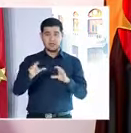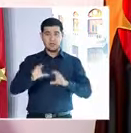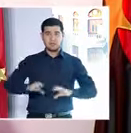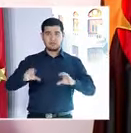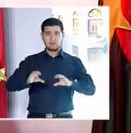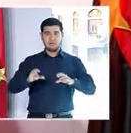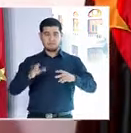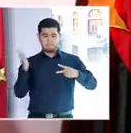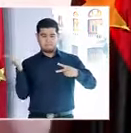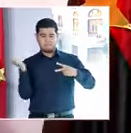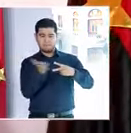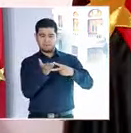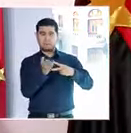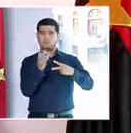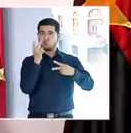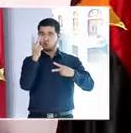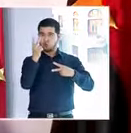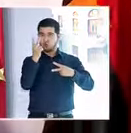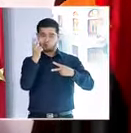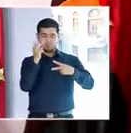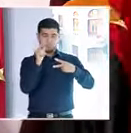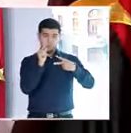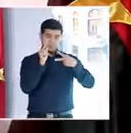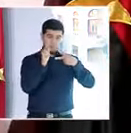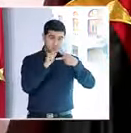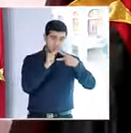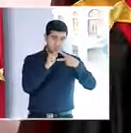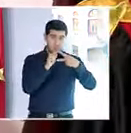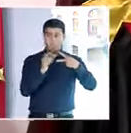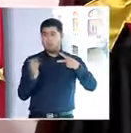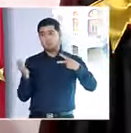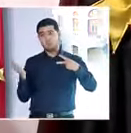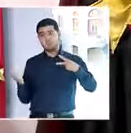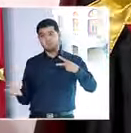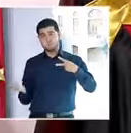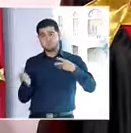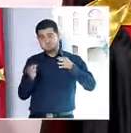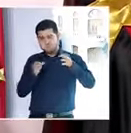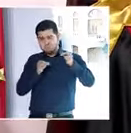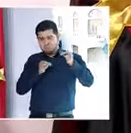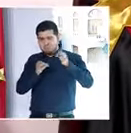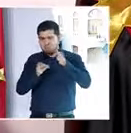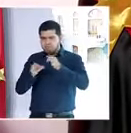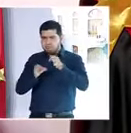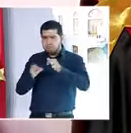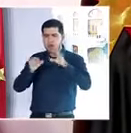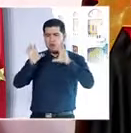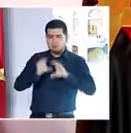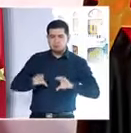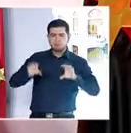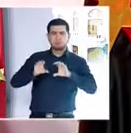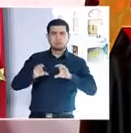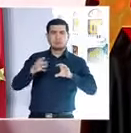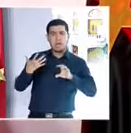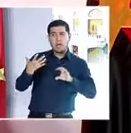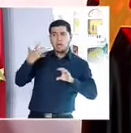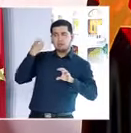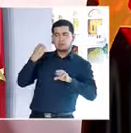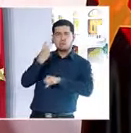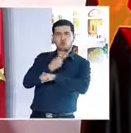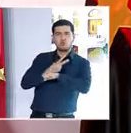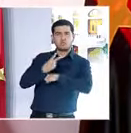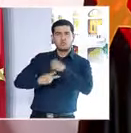momentos importantes. El primero de ellos, el señor gobernador expondrá las acciones más importantes desarrolladas en los primeros dos años